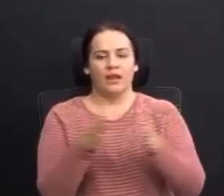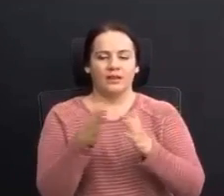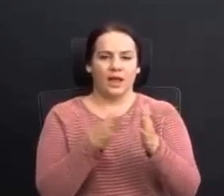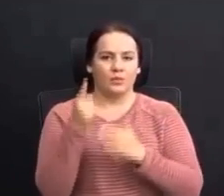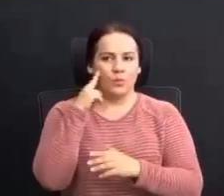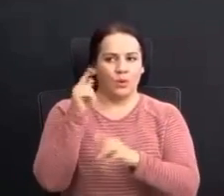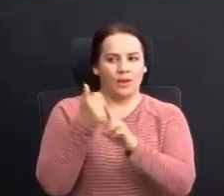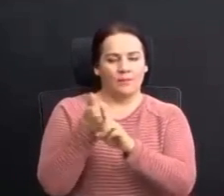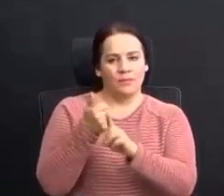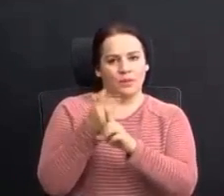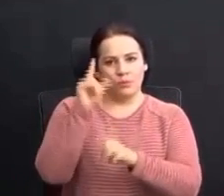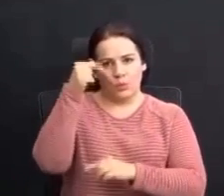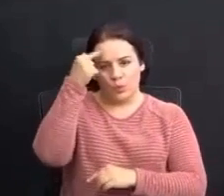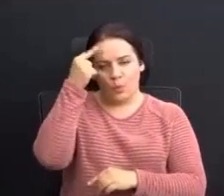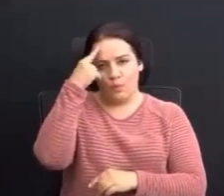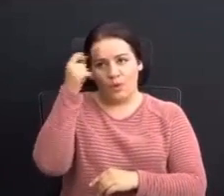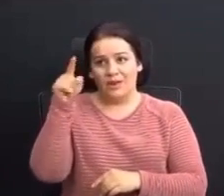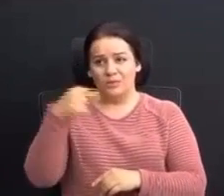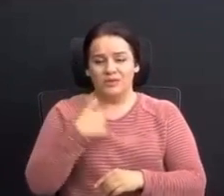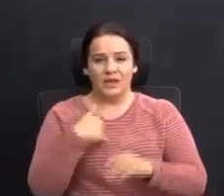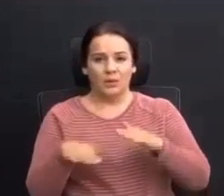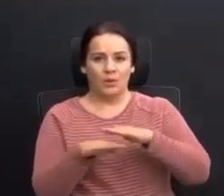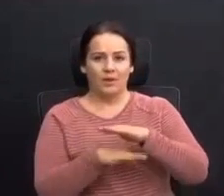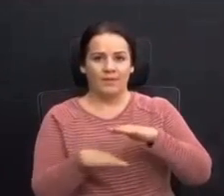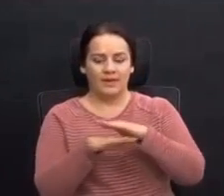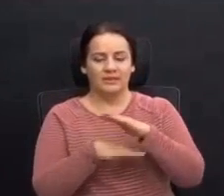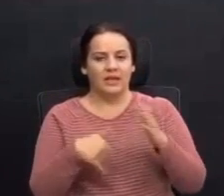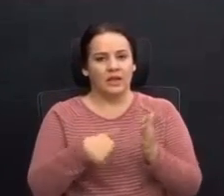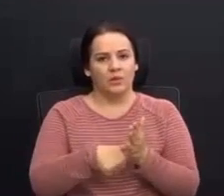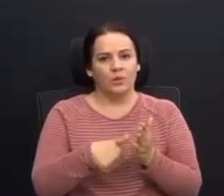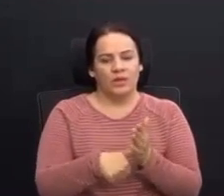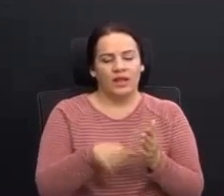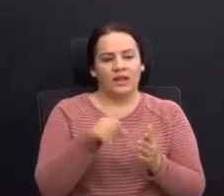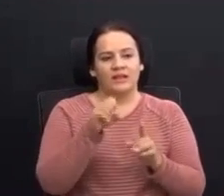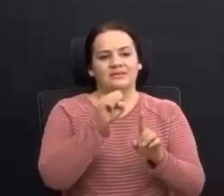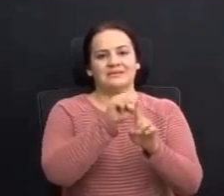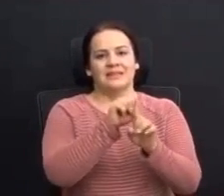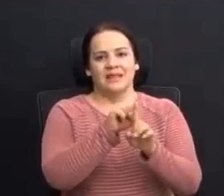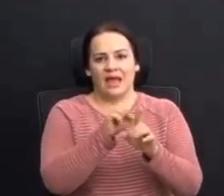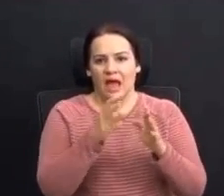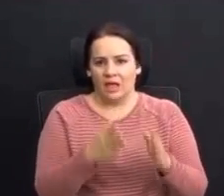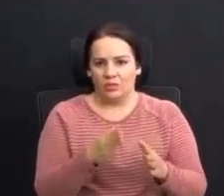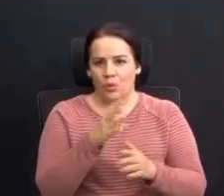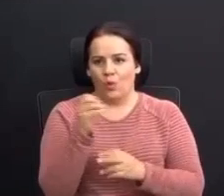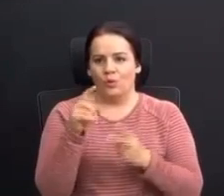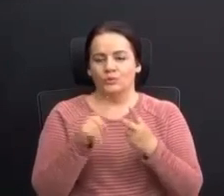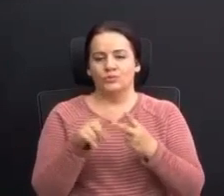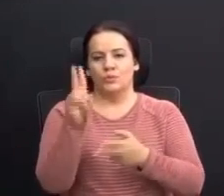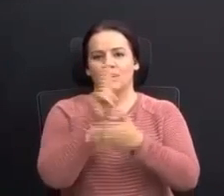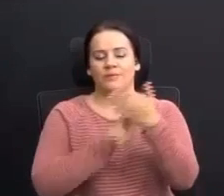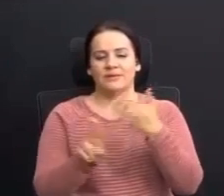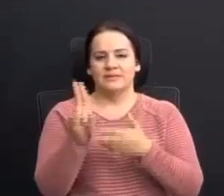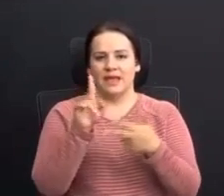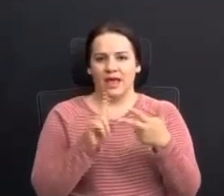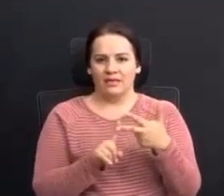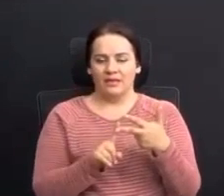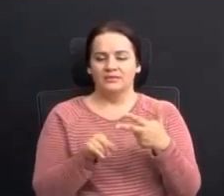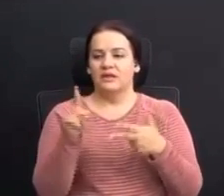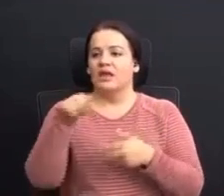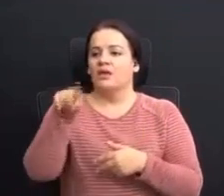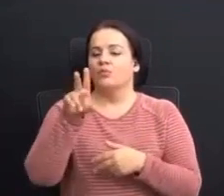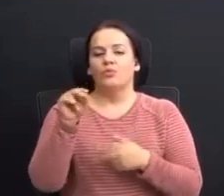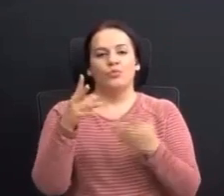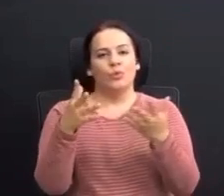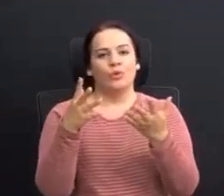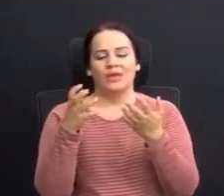Ejecutivo, porque ellos tienen una base electoral, los sindicatos, las universidades, y ellos no quieren